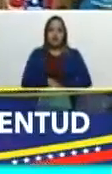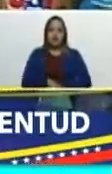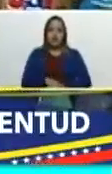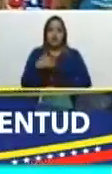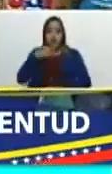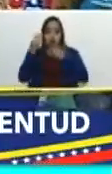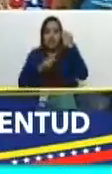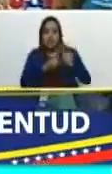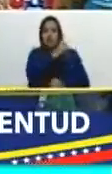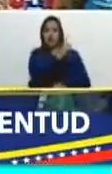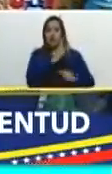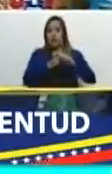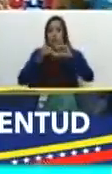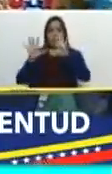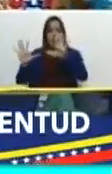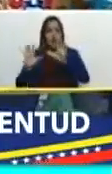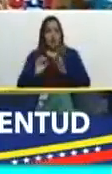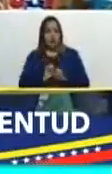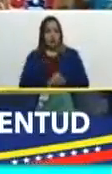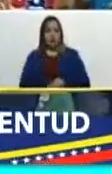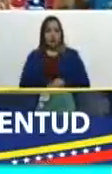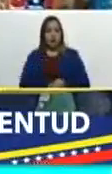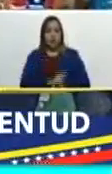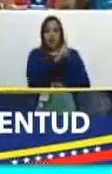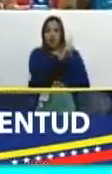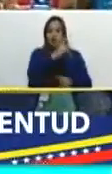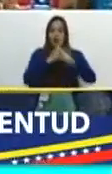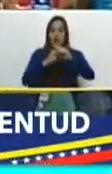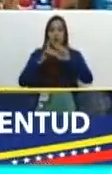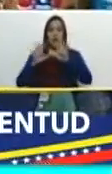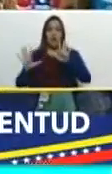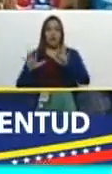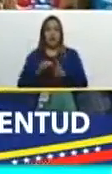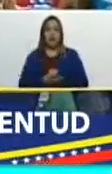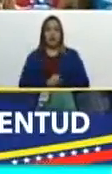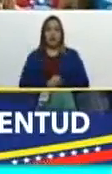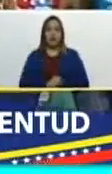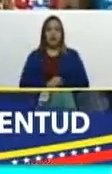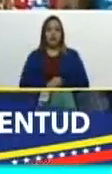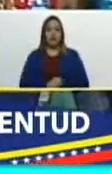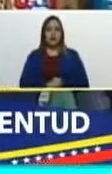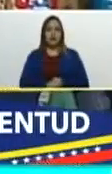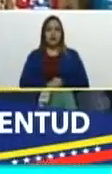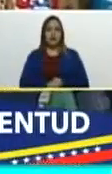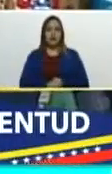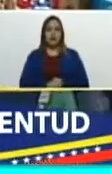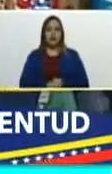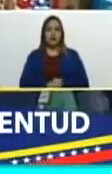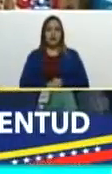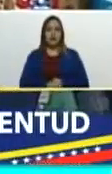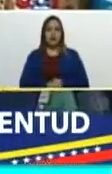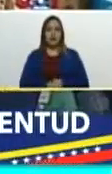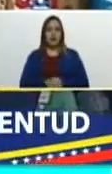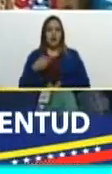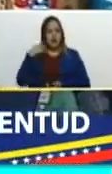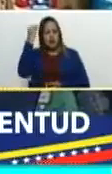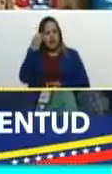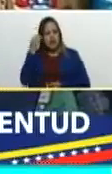yo el 1x10, el 1x10, y yo creo que en la BEN